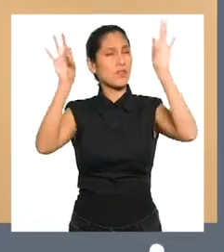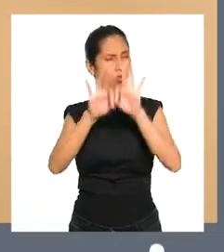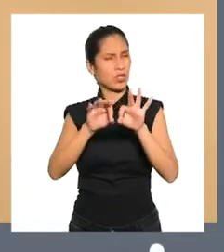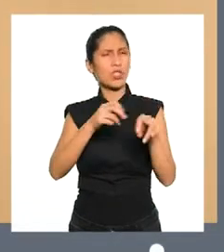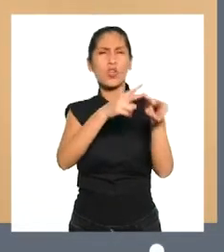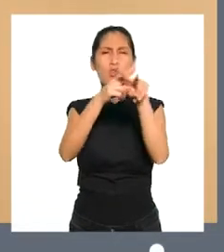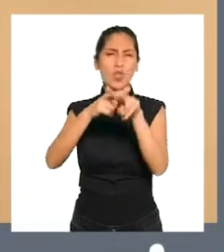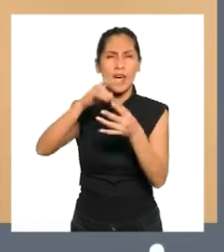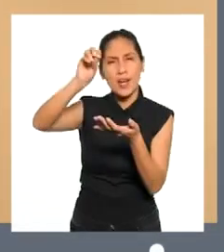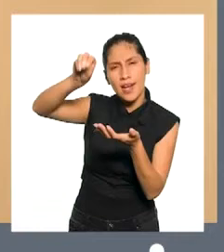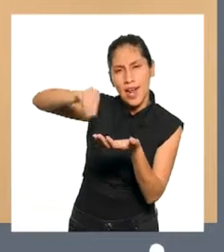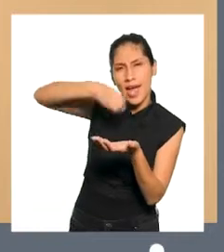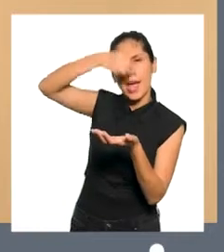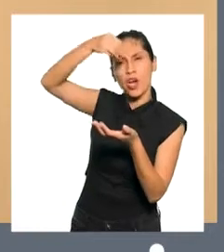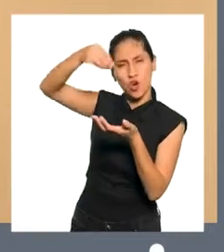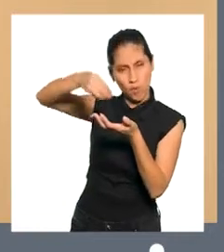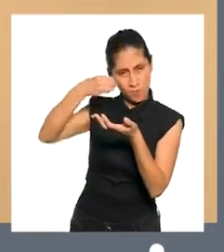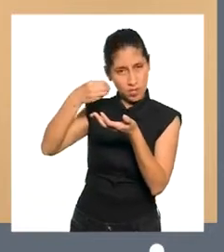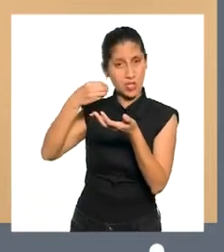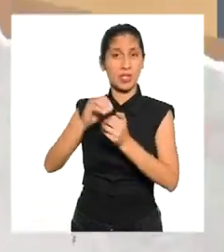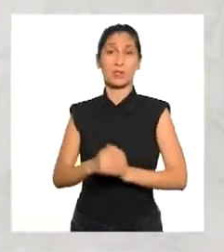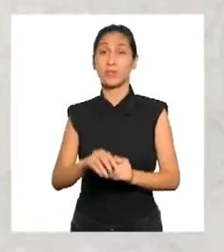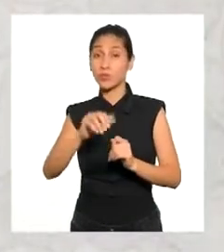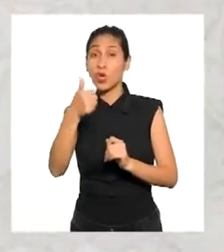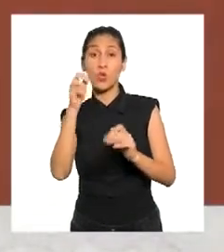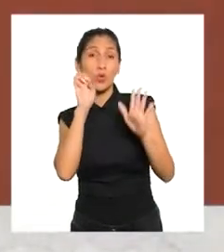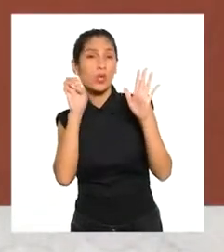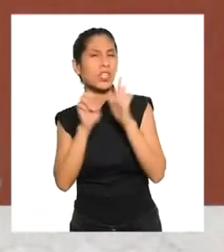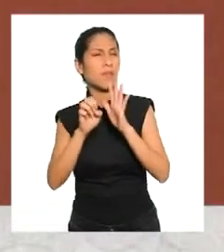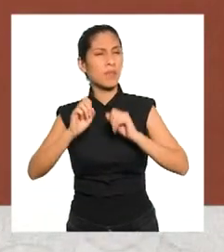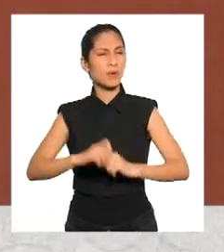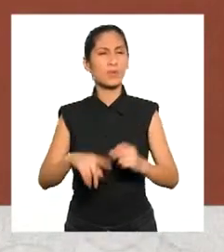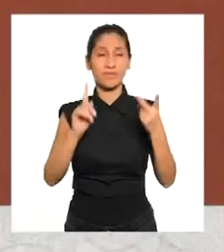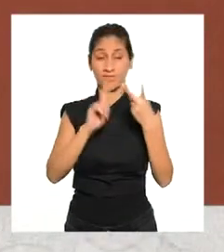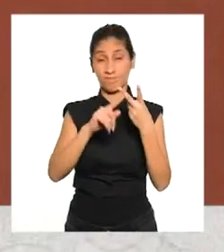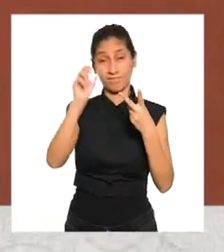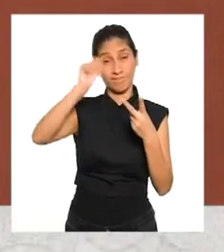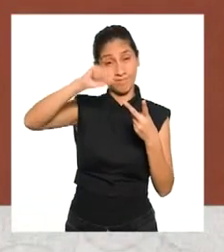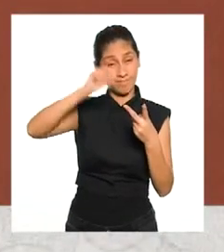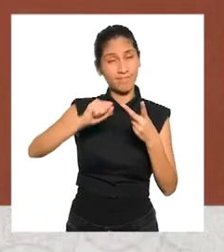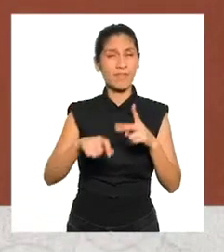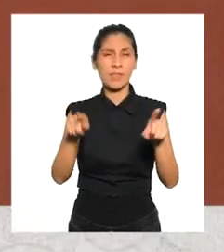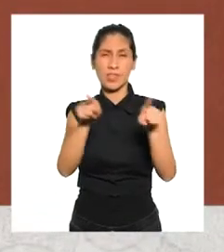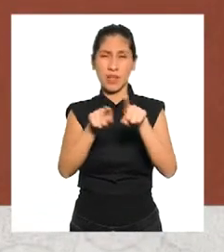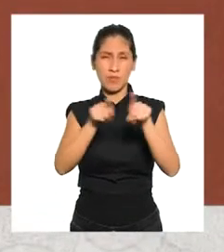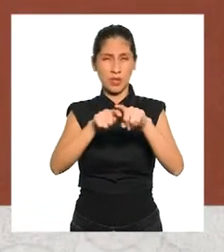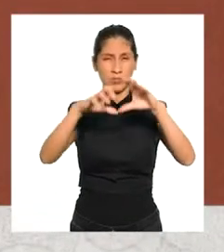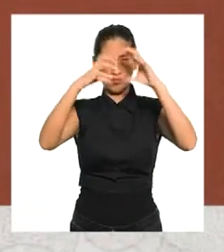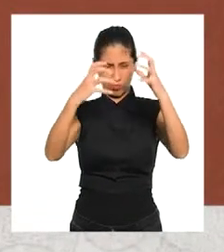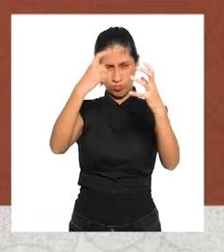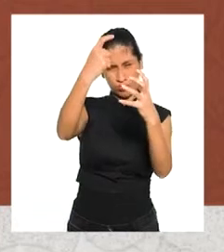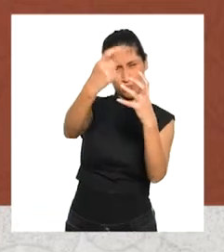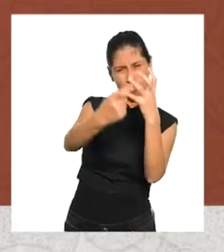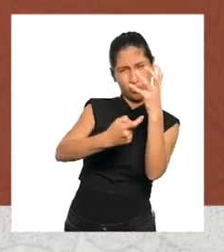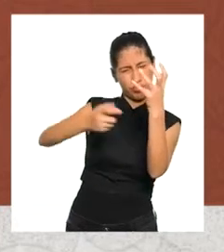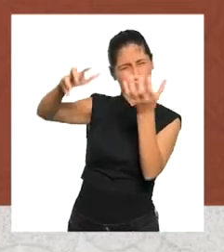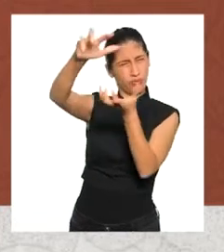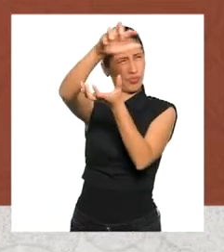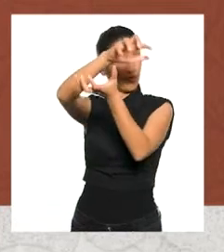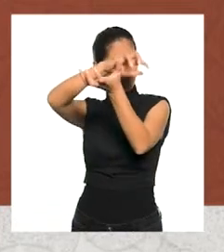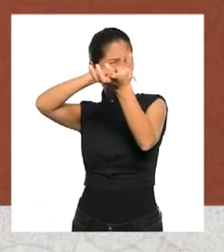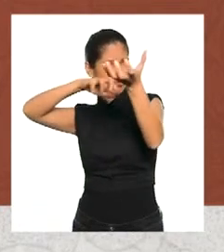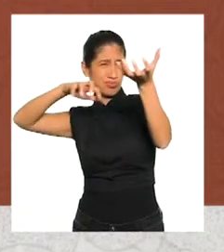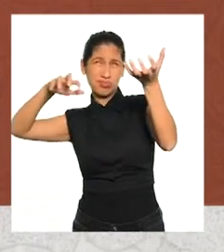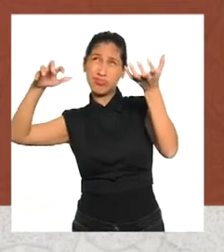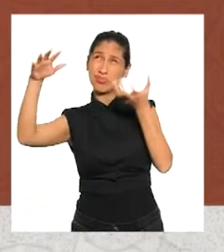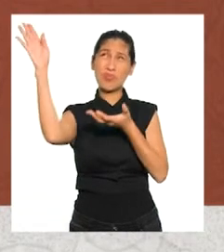hábitos alimenticios. ¿Tienen algún otro ejemplo? Claro que sí, profesor. La contaminación ambiental también afecta nuestra